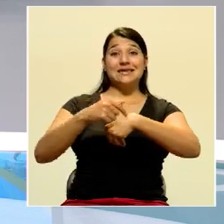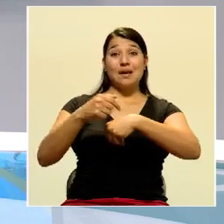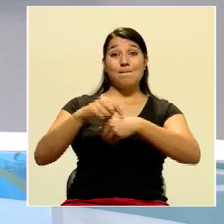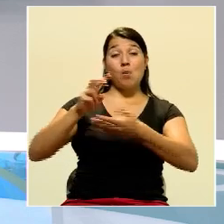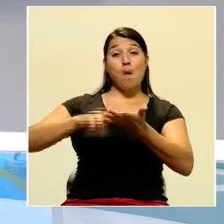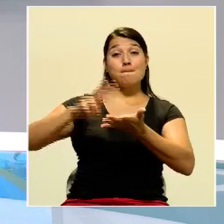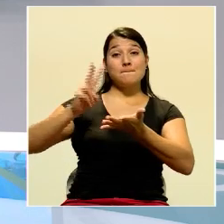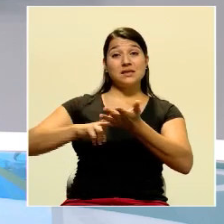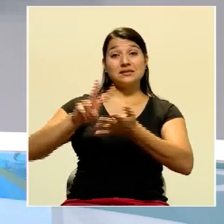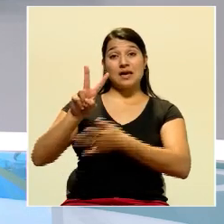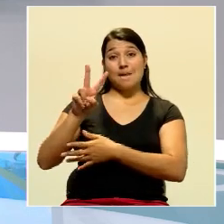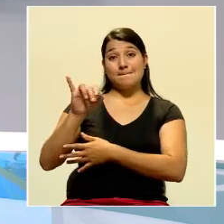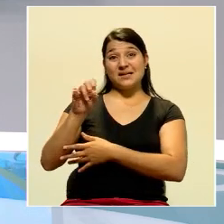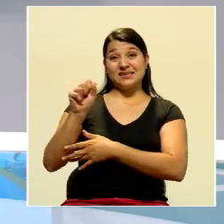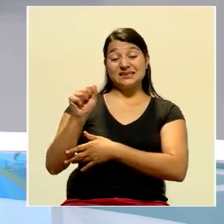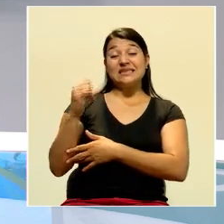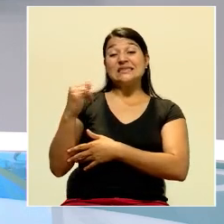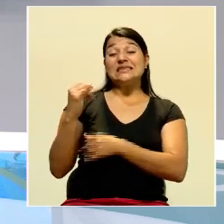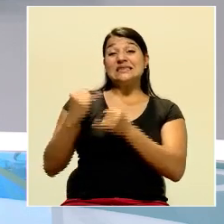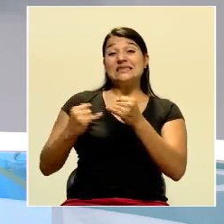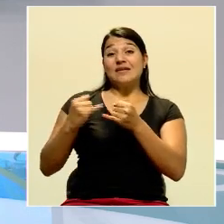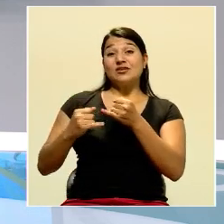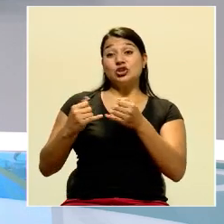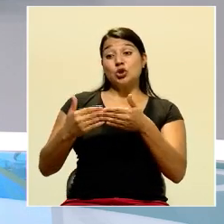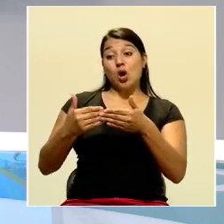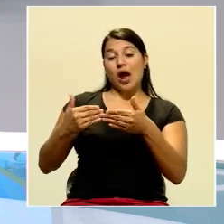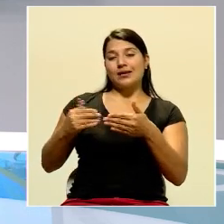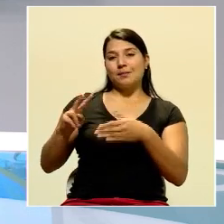los últimos 24 meses.